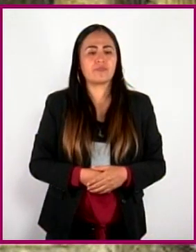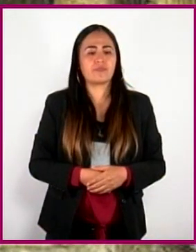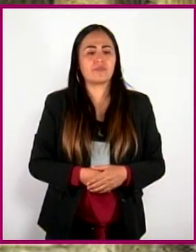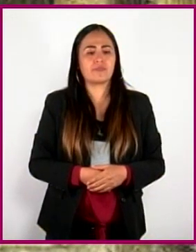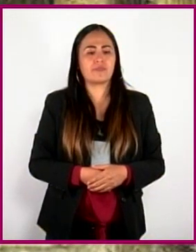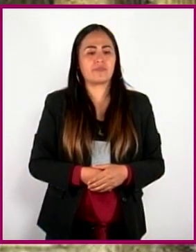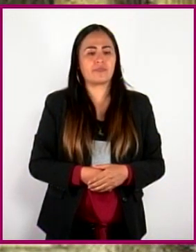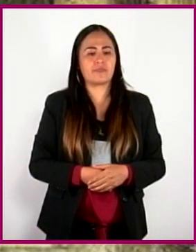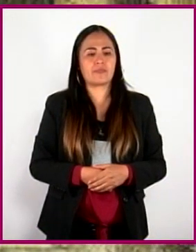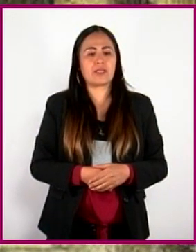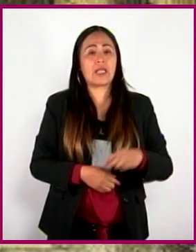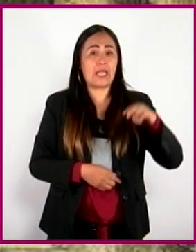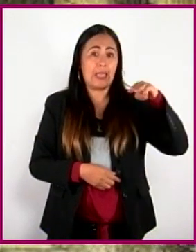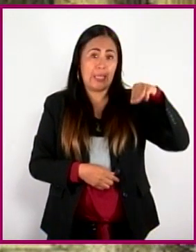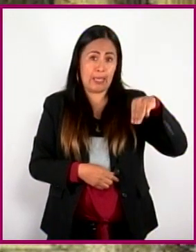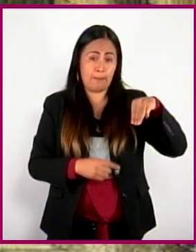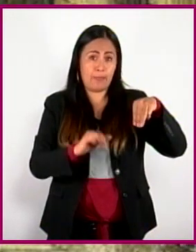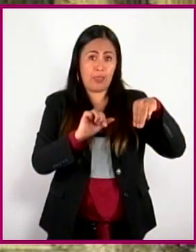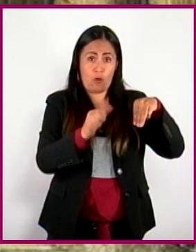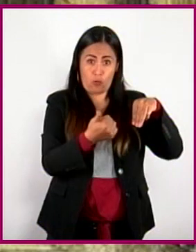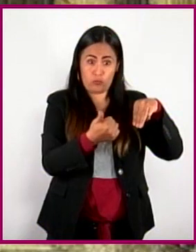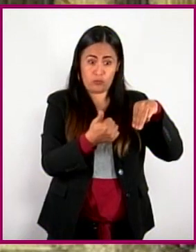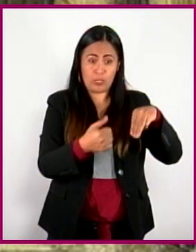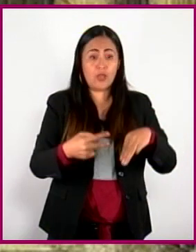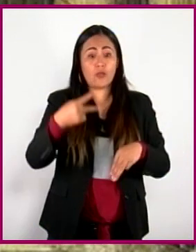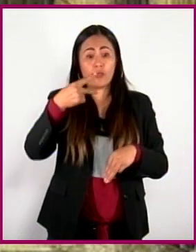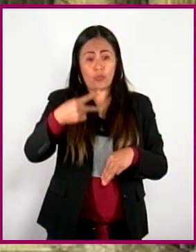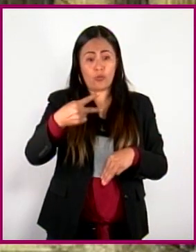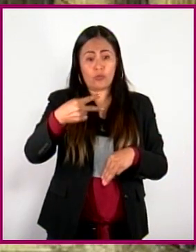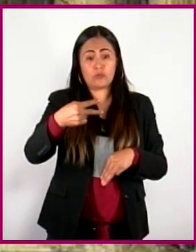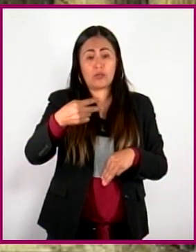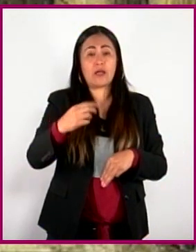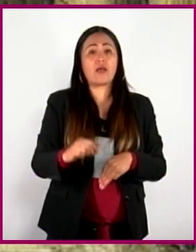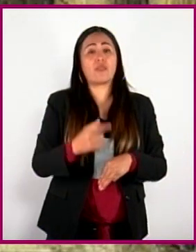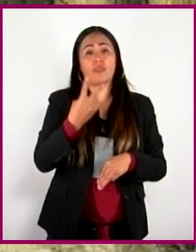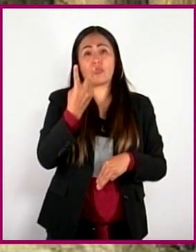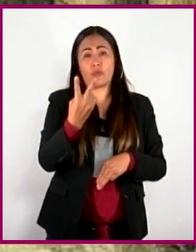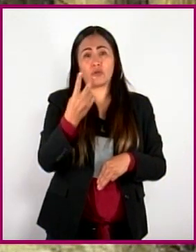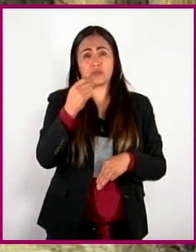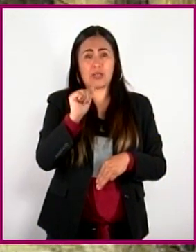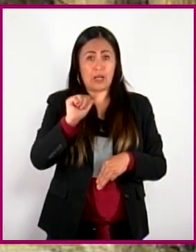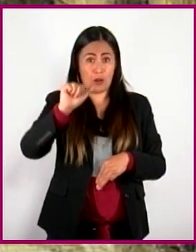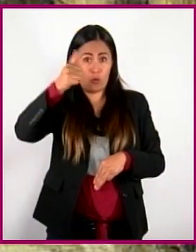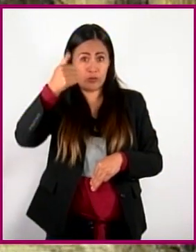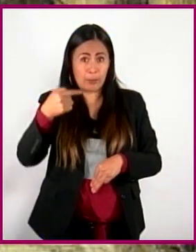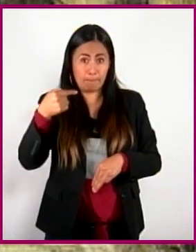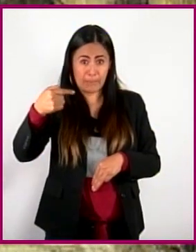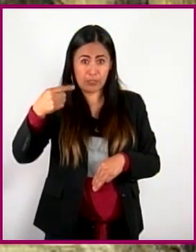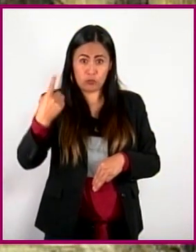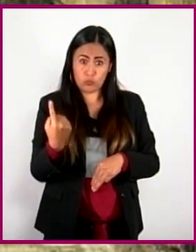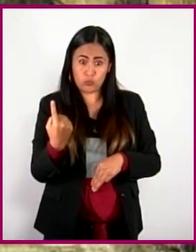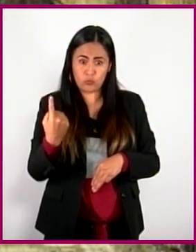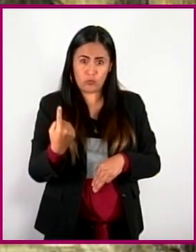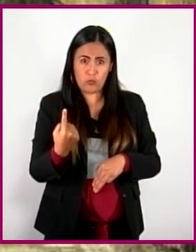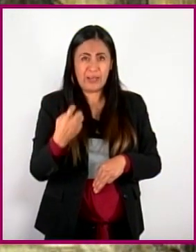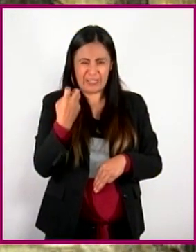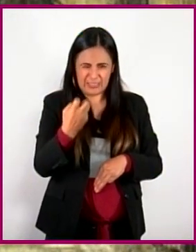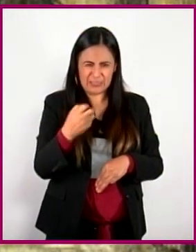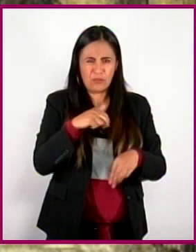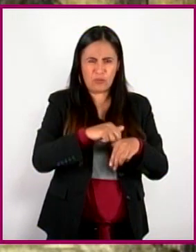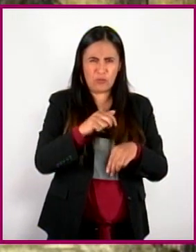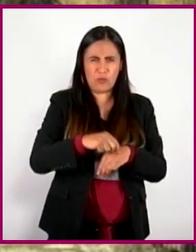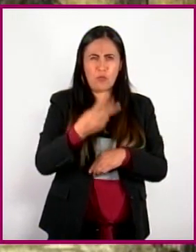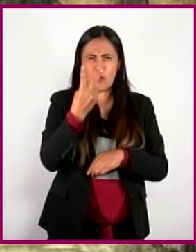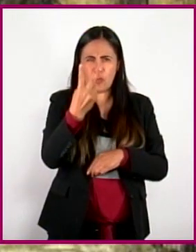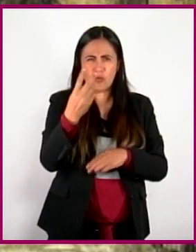número de Mersenne, m11, que es 2 a la 11 menos 1, no es un número primo, pues es igual a 2047,